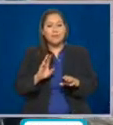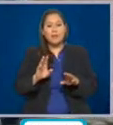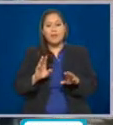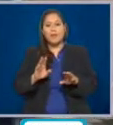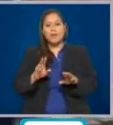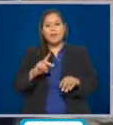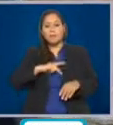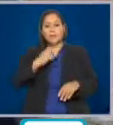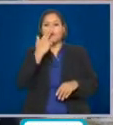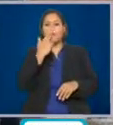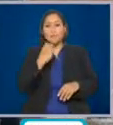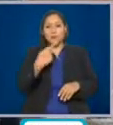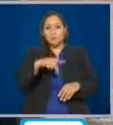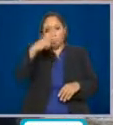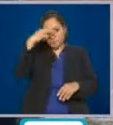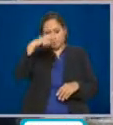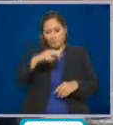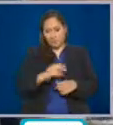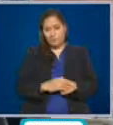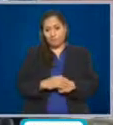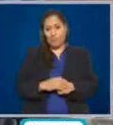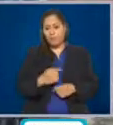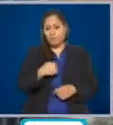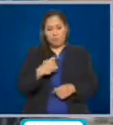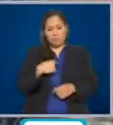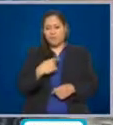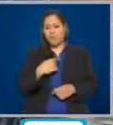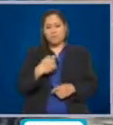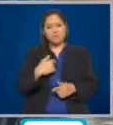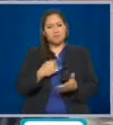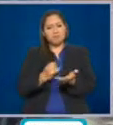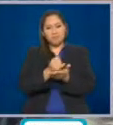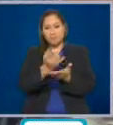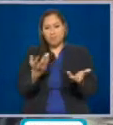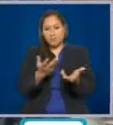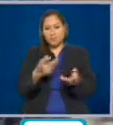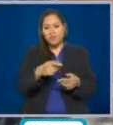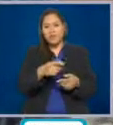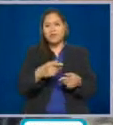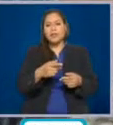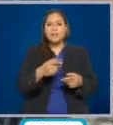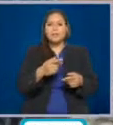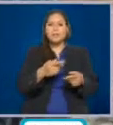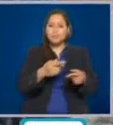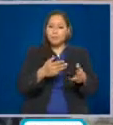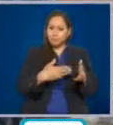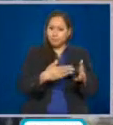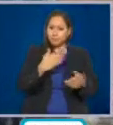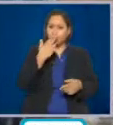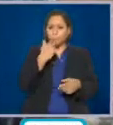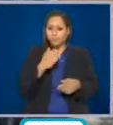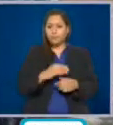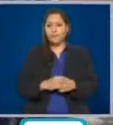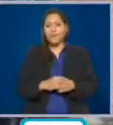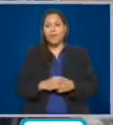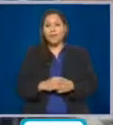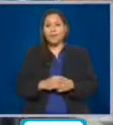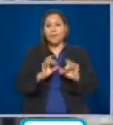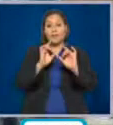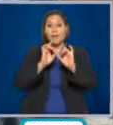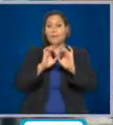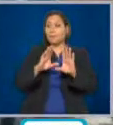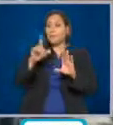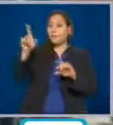nuestro dulce regional. O sea que nace de uno mismo hacer una producción de este tipo de trabajo. Porque de repente la competencia es el